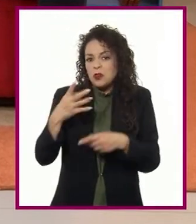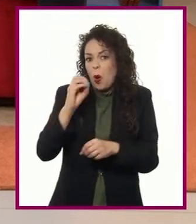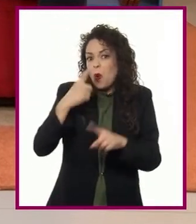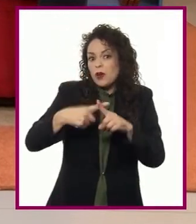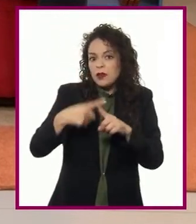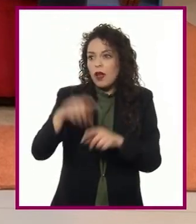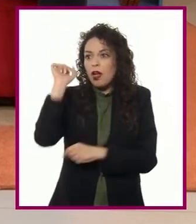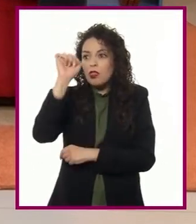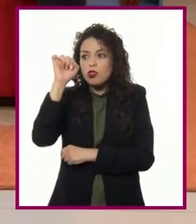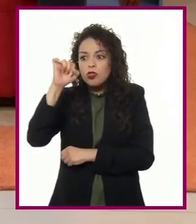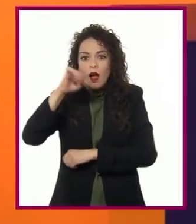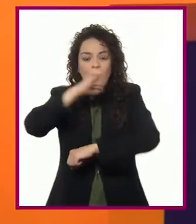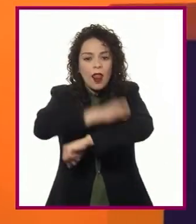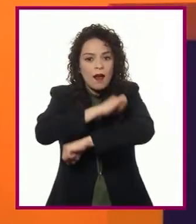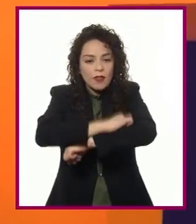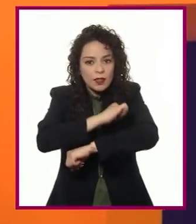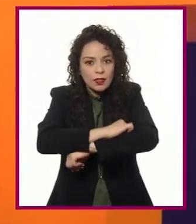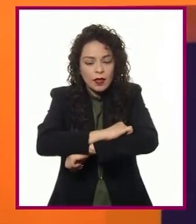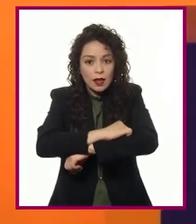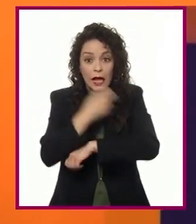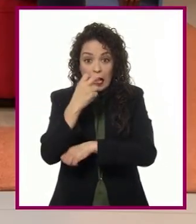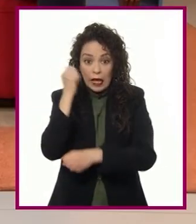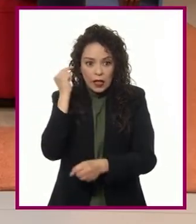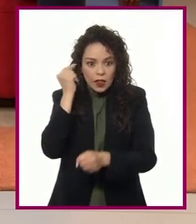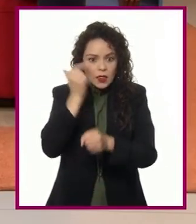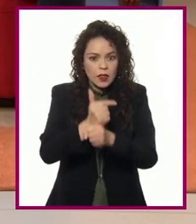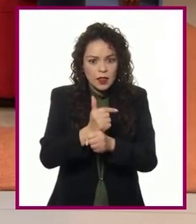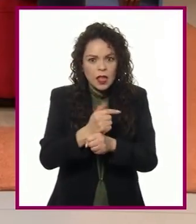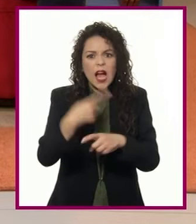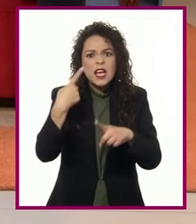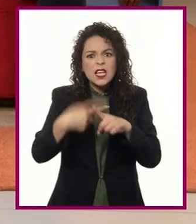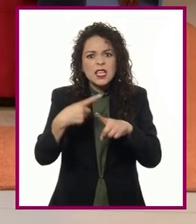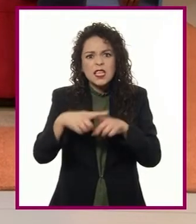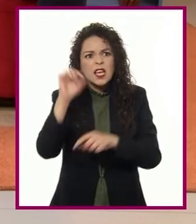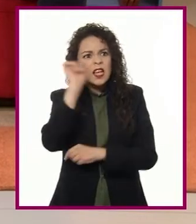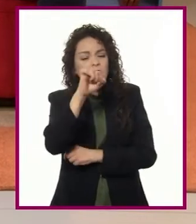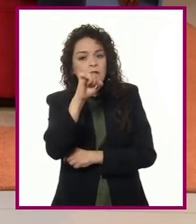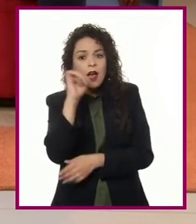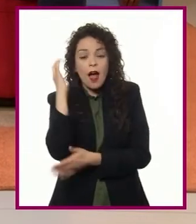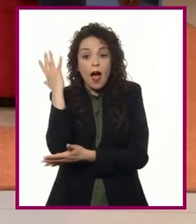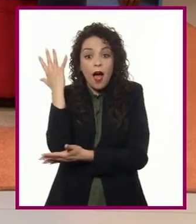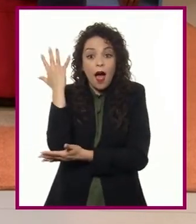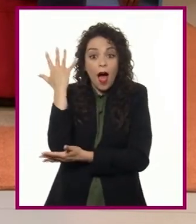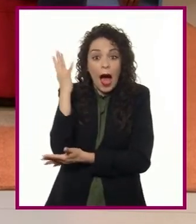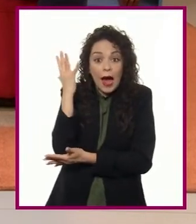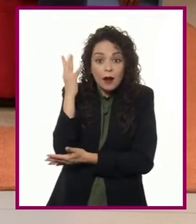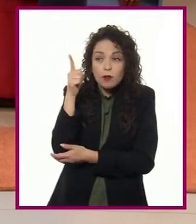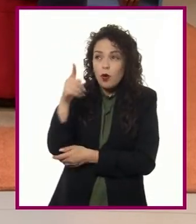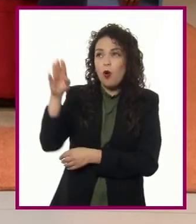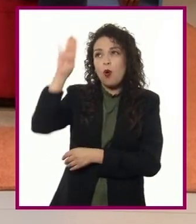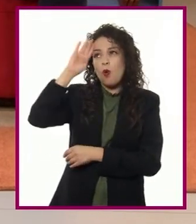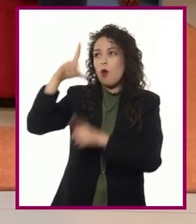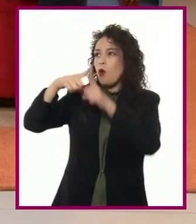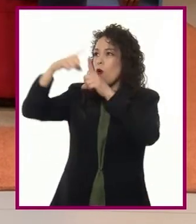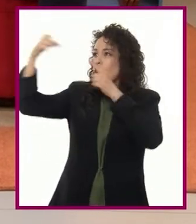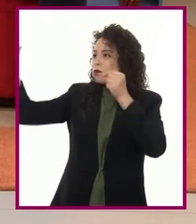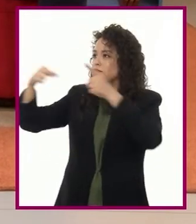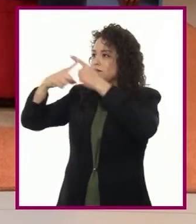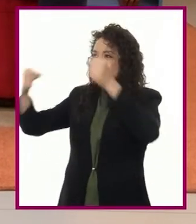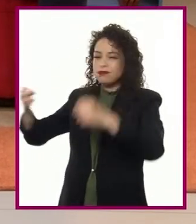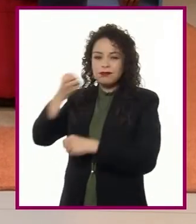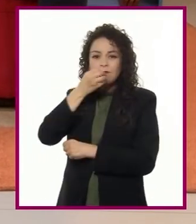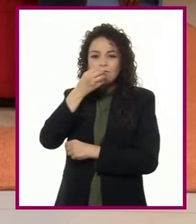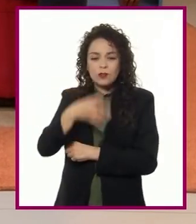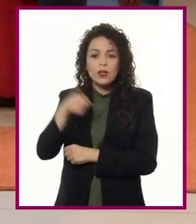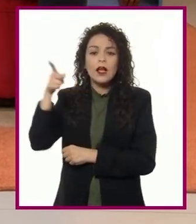Descubre que quien llama a esa ventana es el árbol, que con su follaje la requería para que